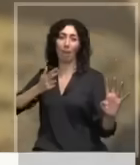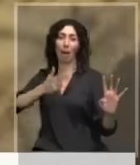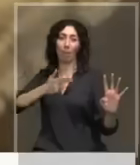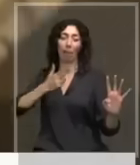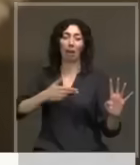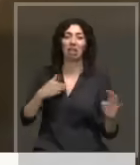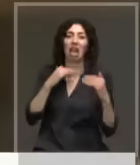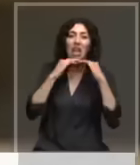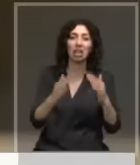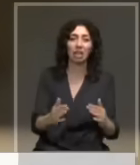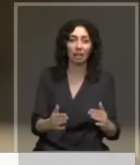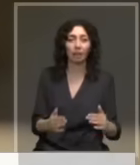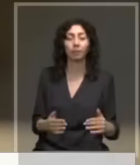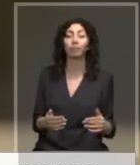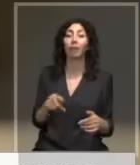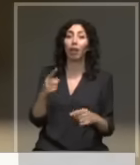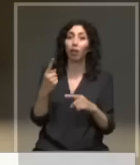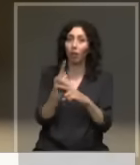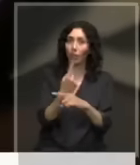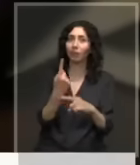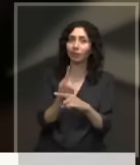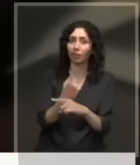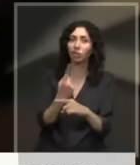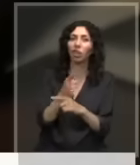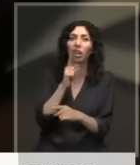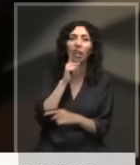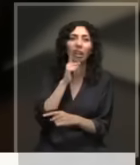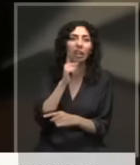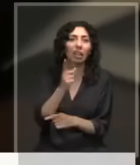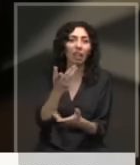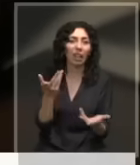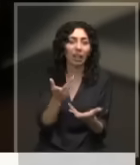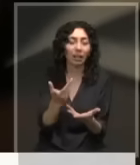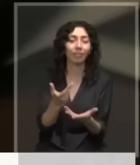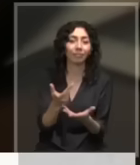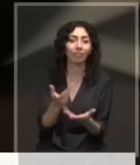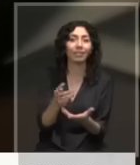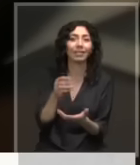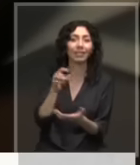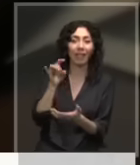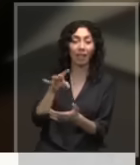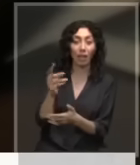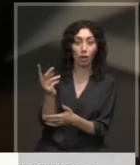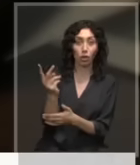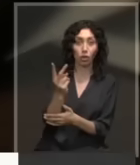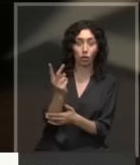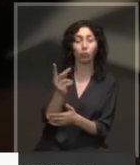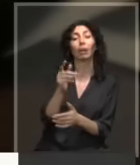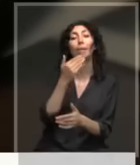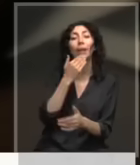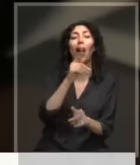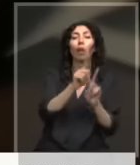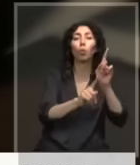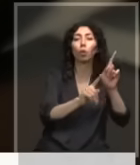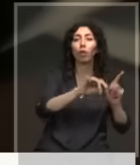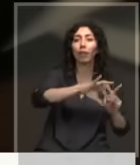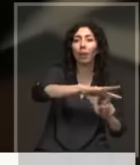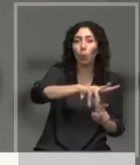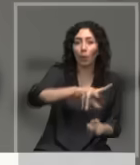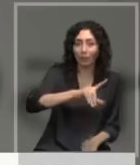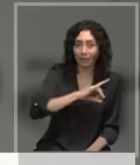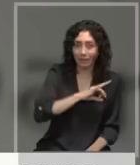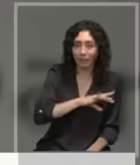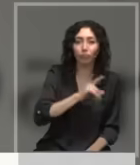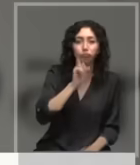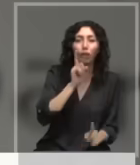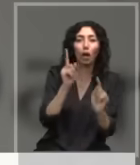Una conversación que demuestra de quiénes estamos hablando. Son parte de los antecedentes de algunos de los delincuentes chilenos que supuestamente tendrían contacto